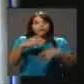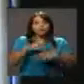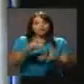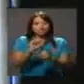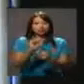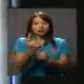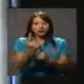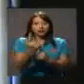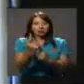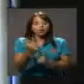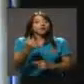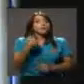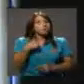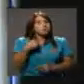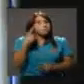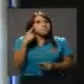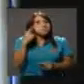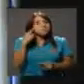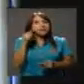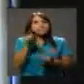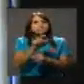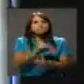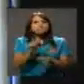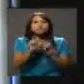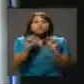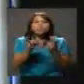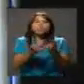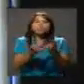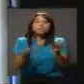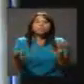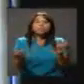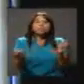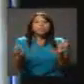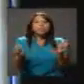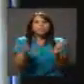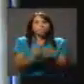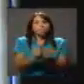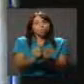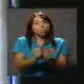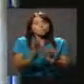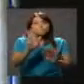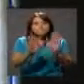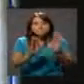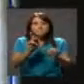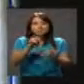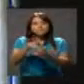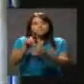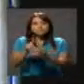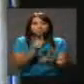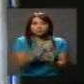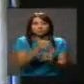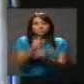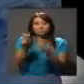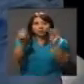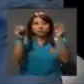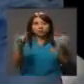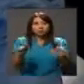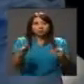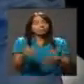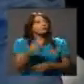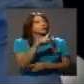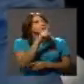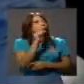se podrían resolver con el concurso y la participación de los mismos educadores cree usted don Héctor que con un